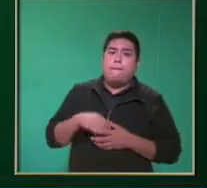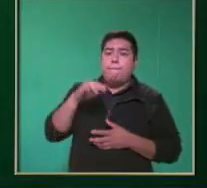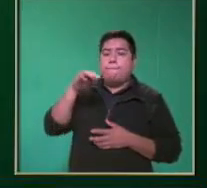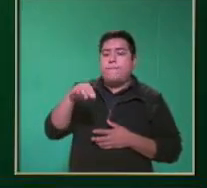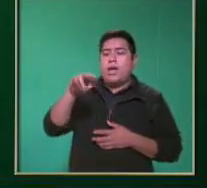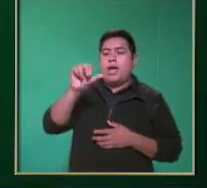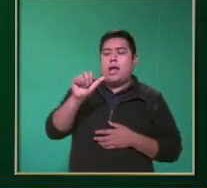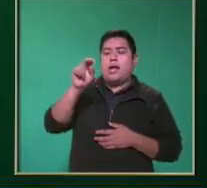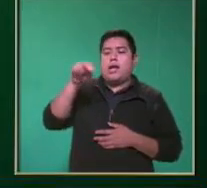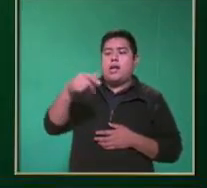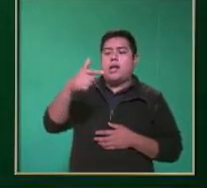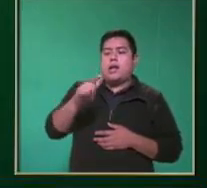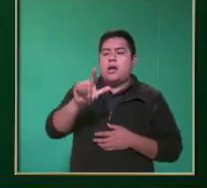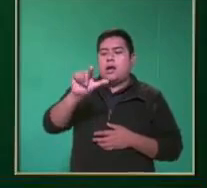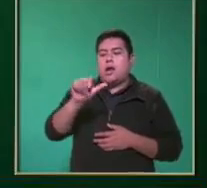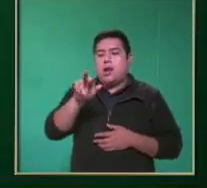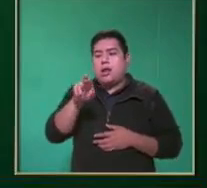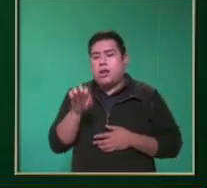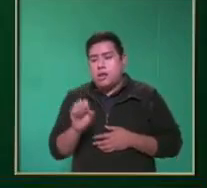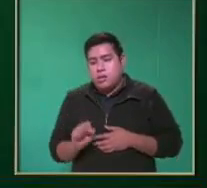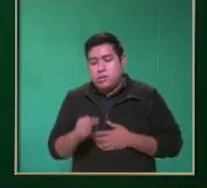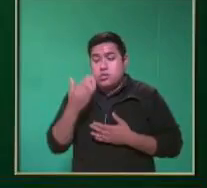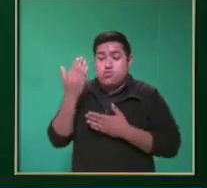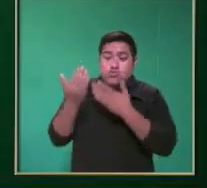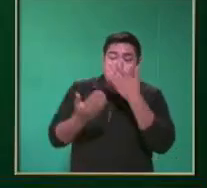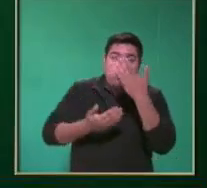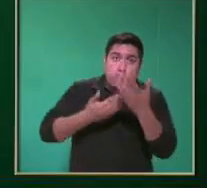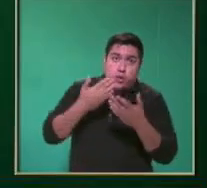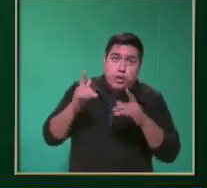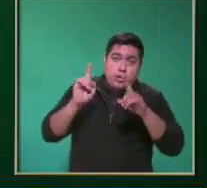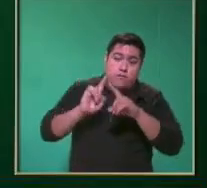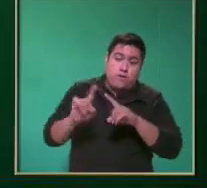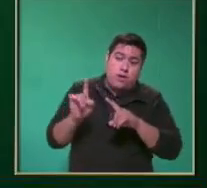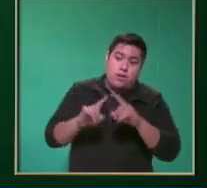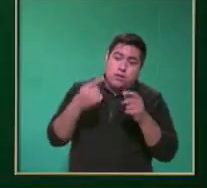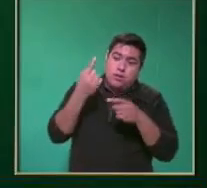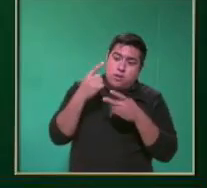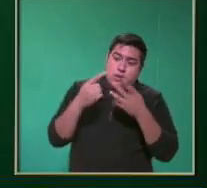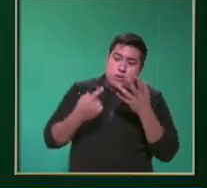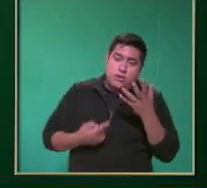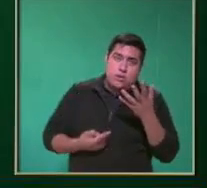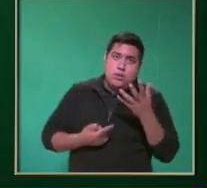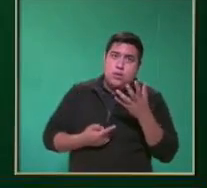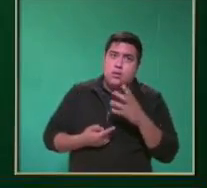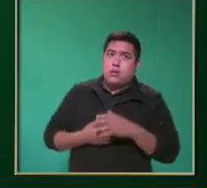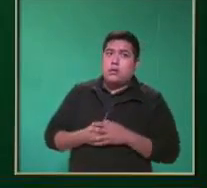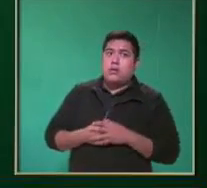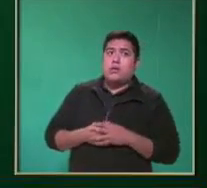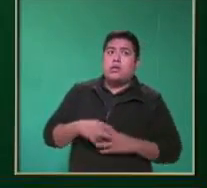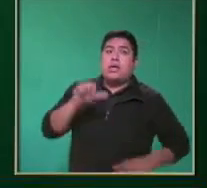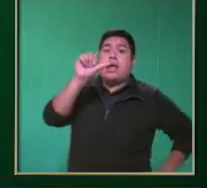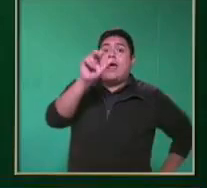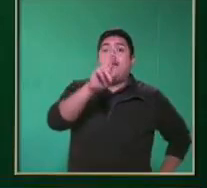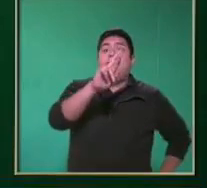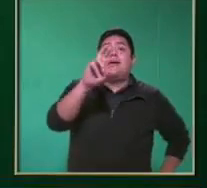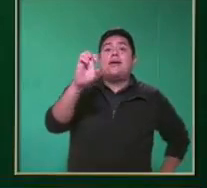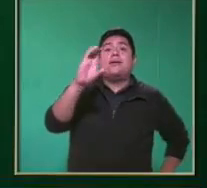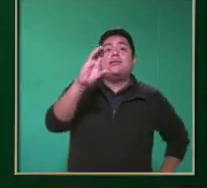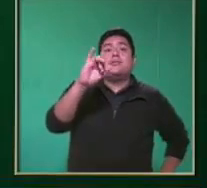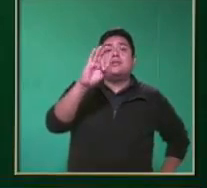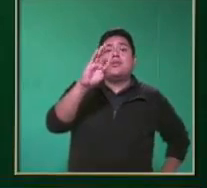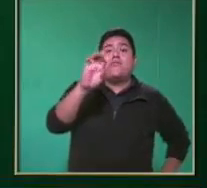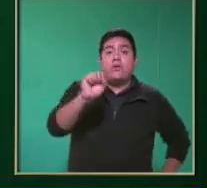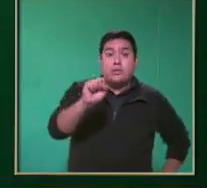que nos da ese espacio para poder estudiar las características propias. Y la zona de arrecifes, que es otra